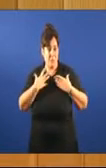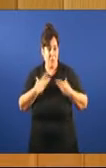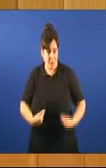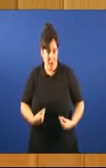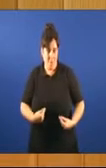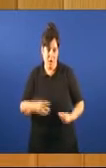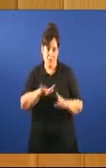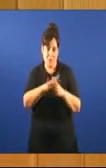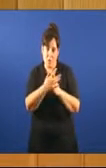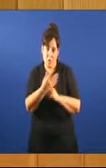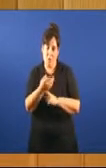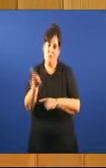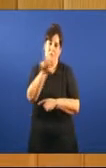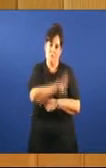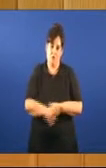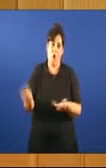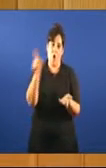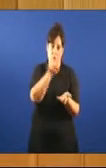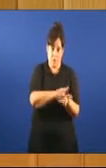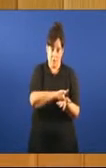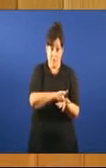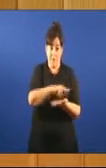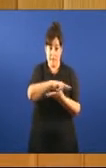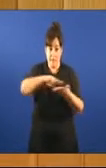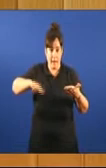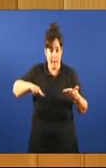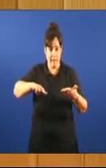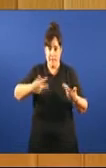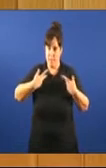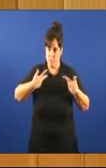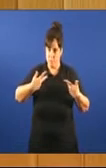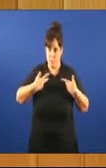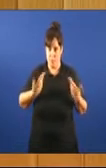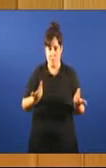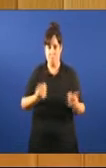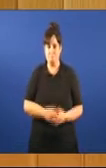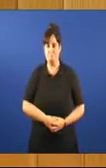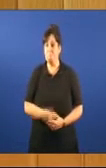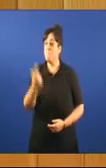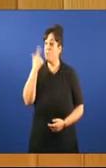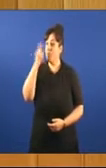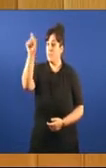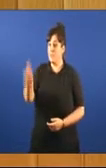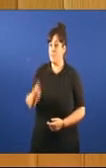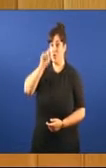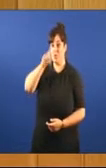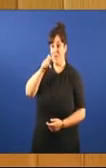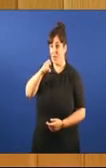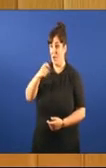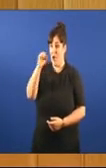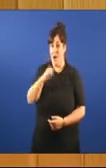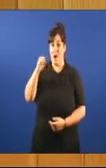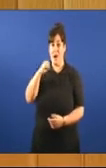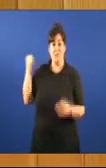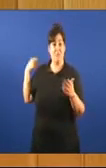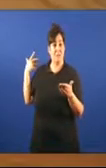repite. Galiza desángrase. Mire, señor Feijóo, nos últimos anos máis de